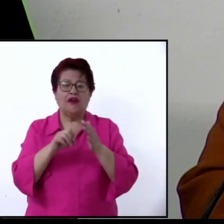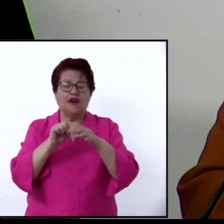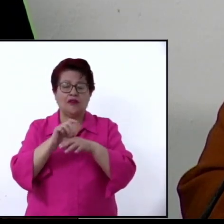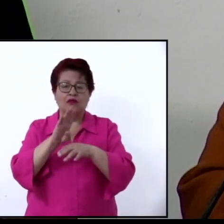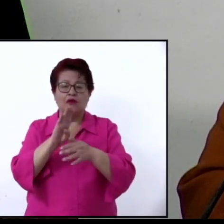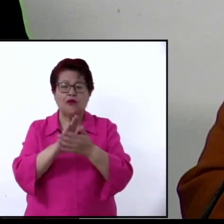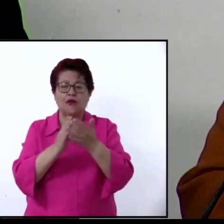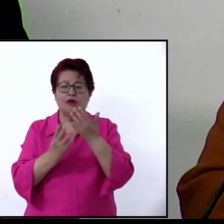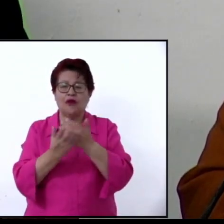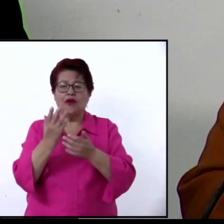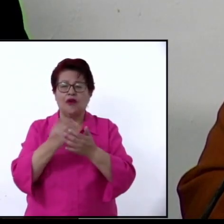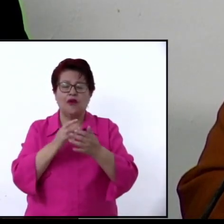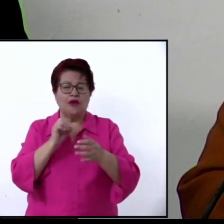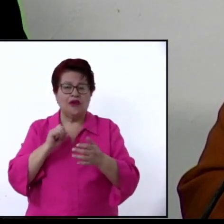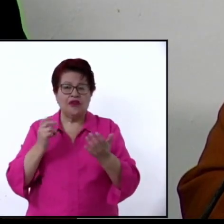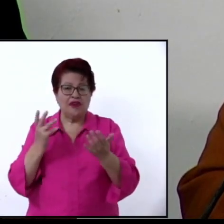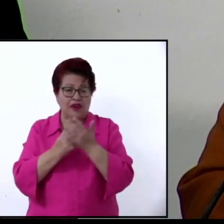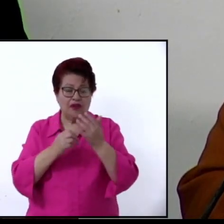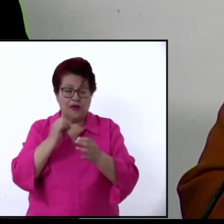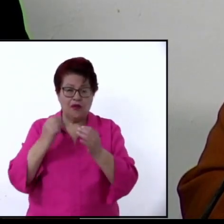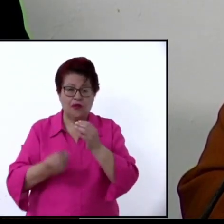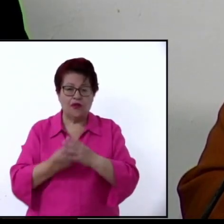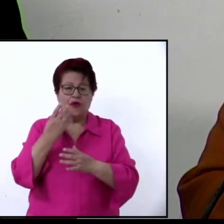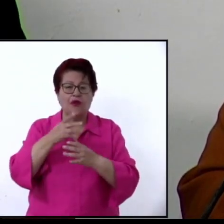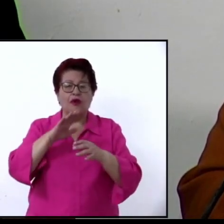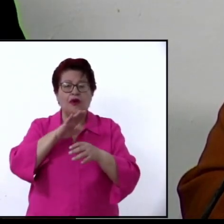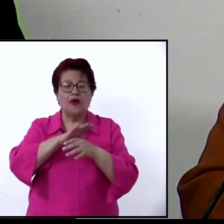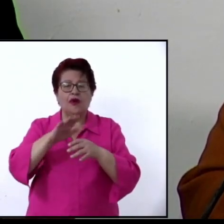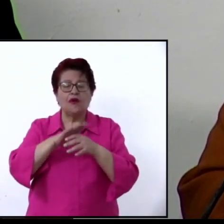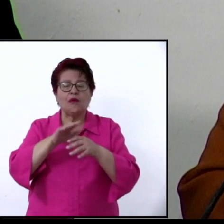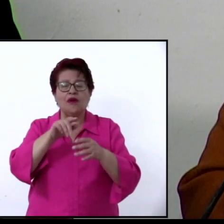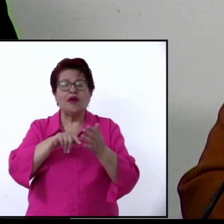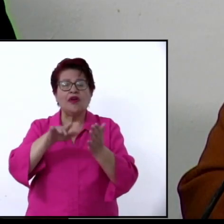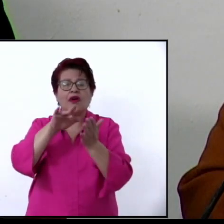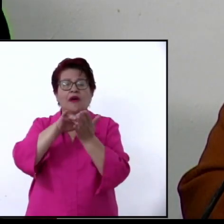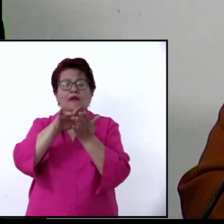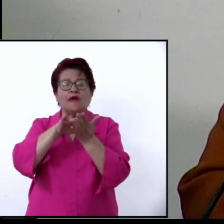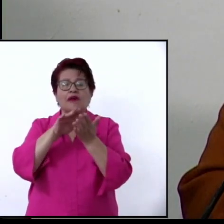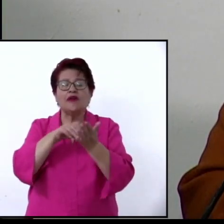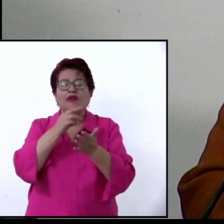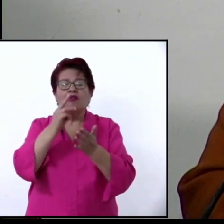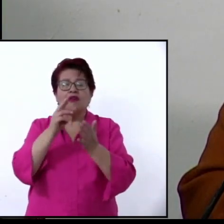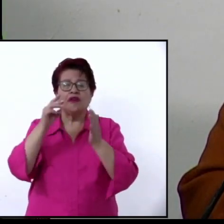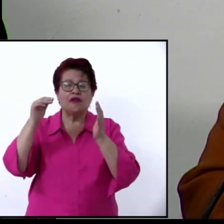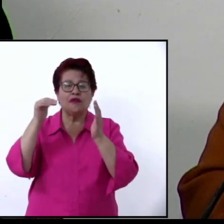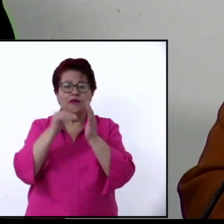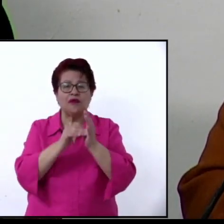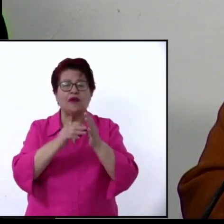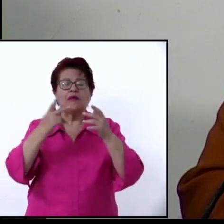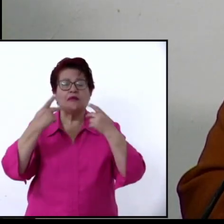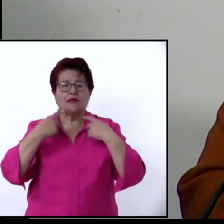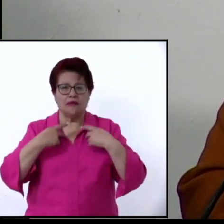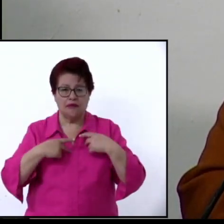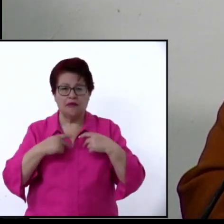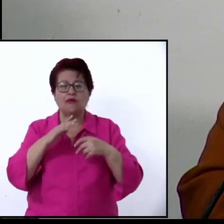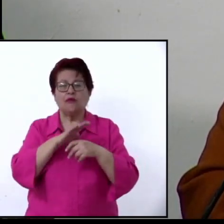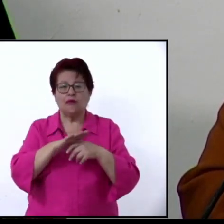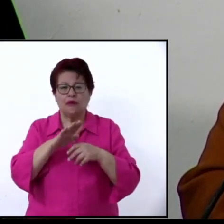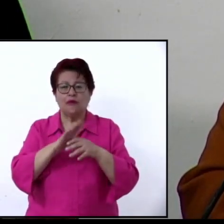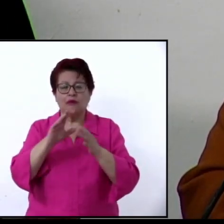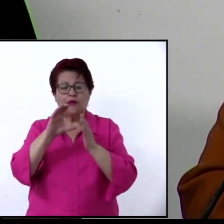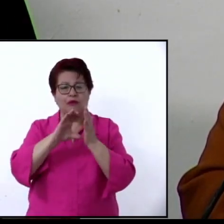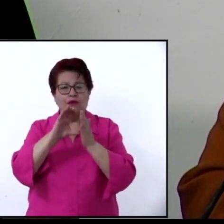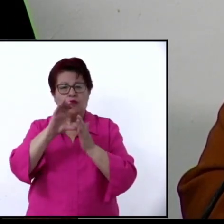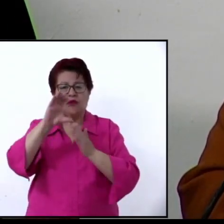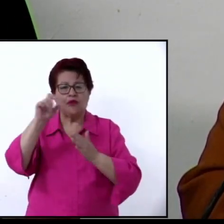subprograma Impulso Popular, mediante el cual se busca apoyar hasta 3.000 personas a través de la